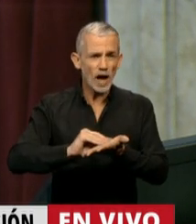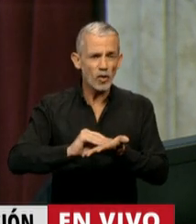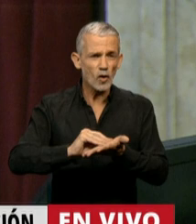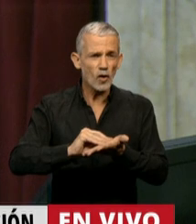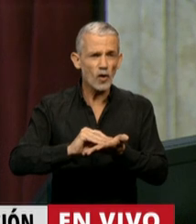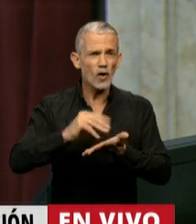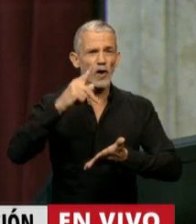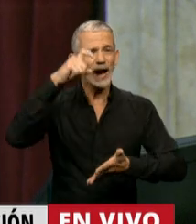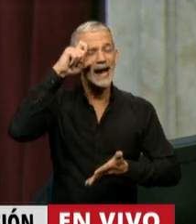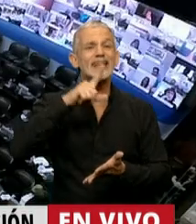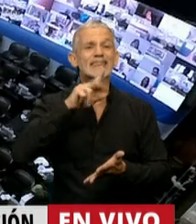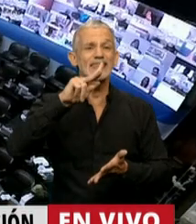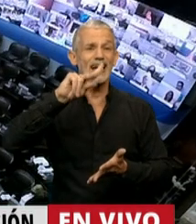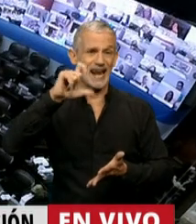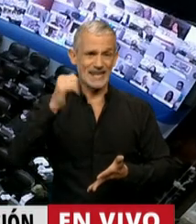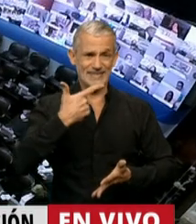Fabio